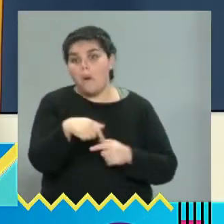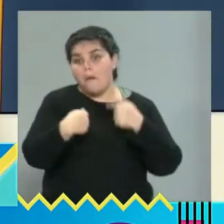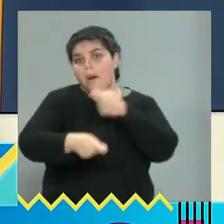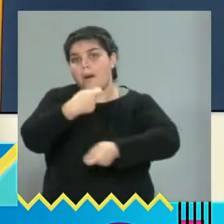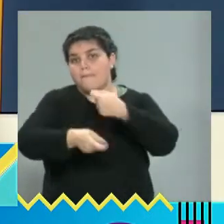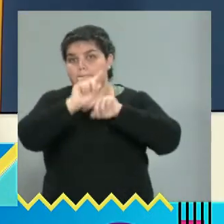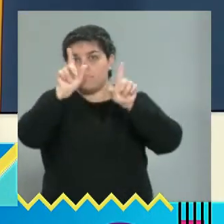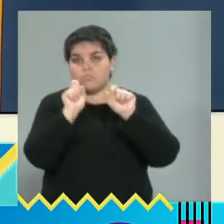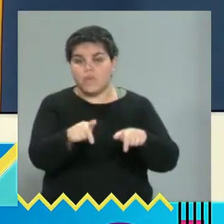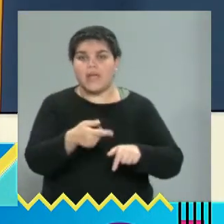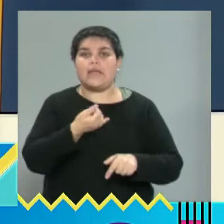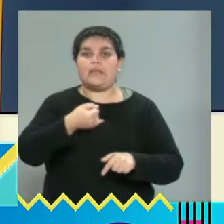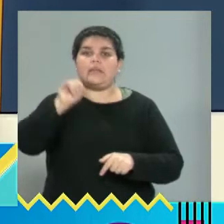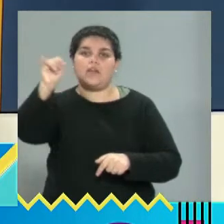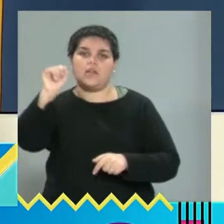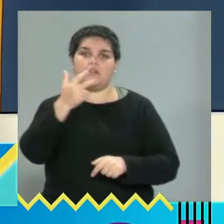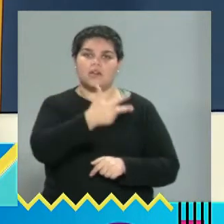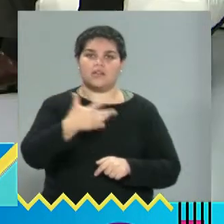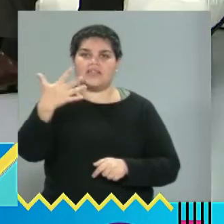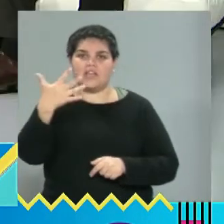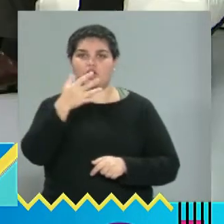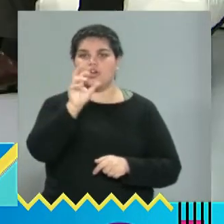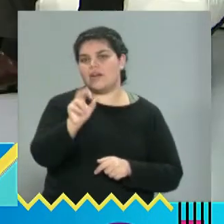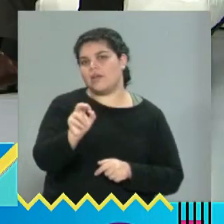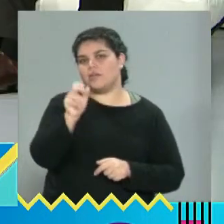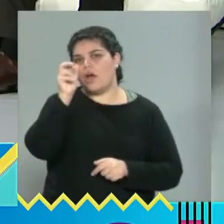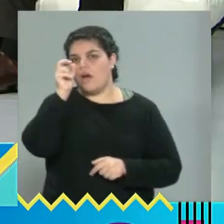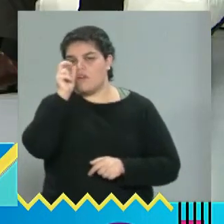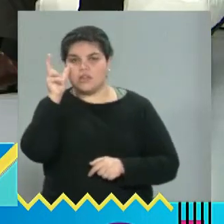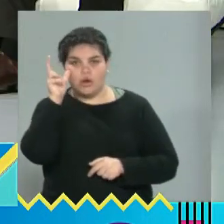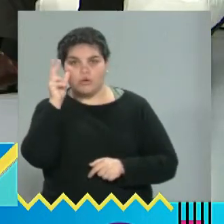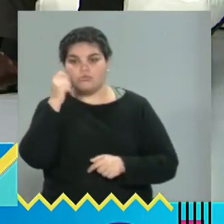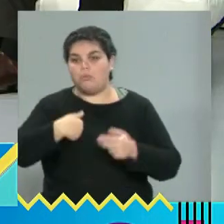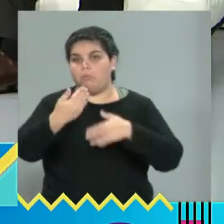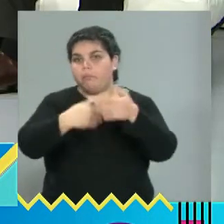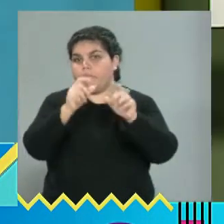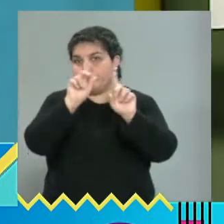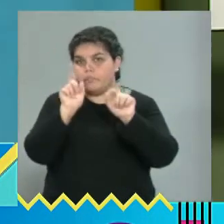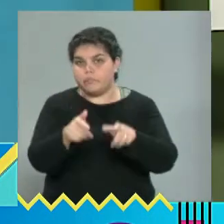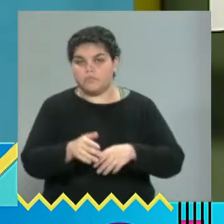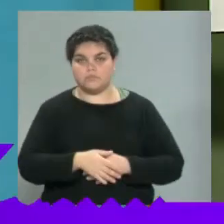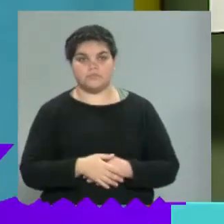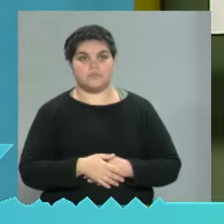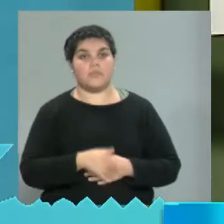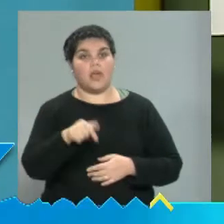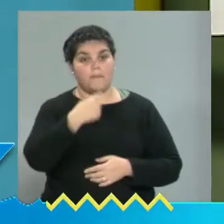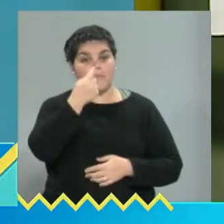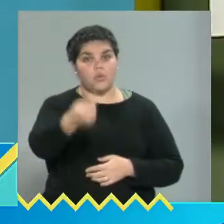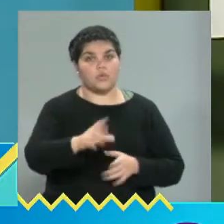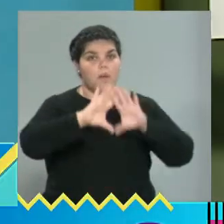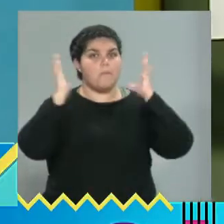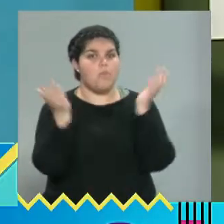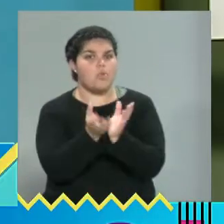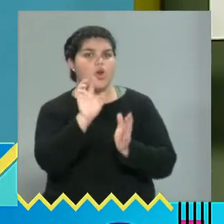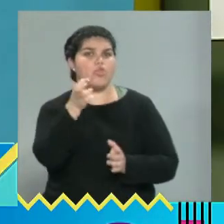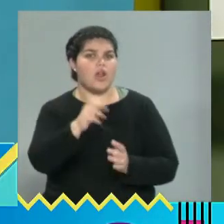35, 30, 28. Bien, ahí también nos vamos a preguntar si en el mundo el dólar va a seguir subiendo, cómo va